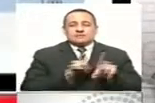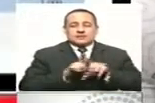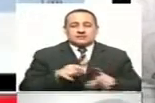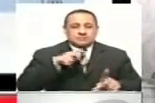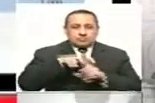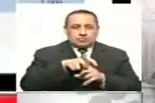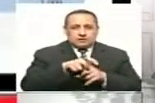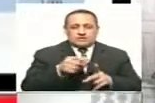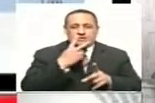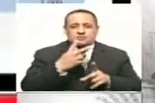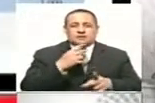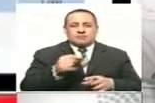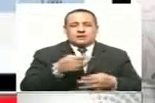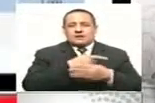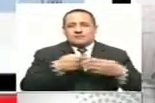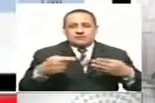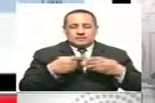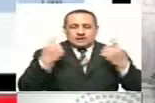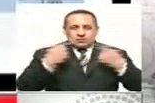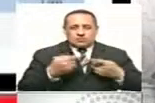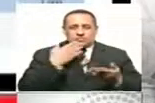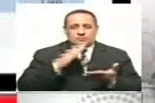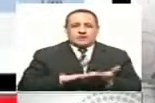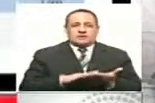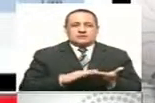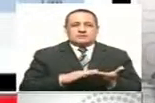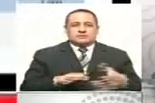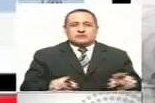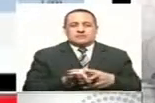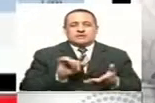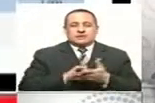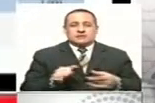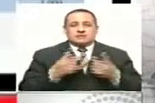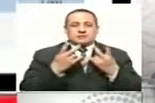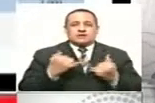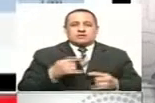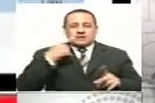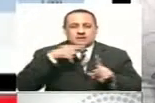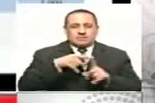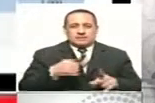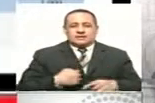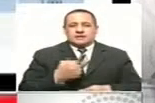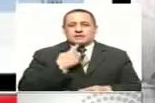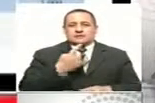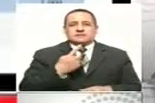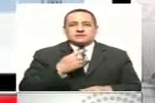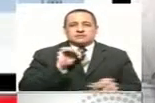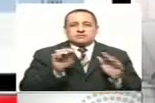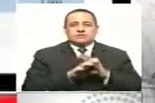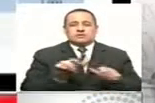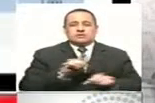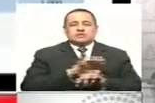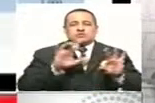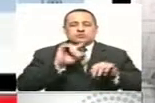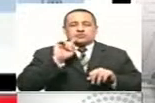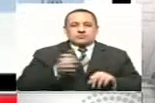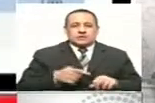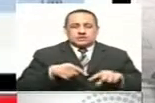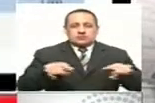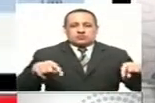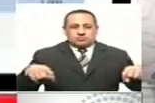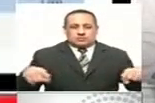detectadas para fines ilícitos. Entonces, por lo menos la meta es 18.000